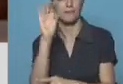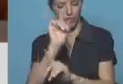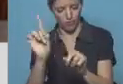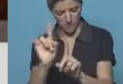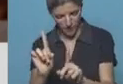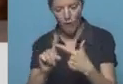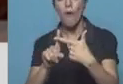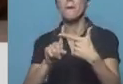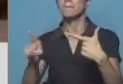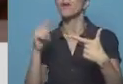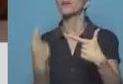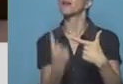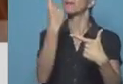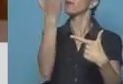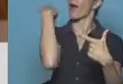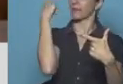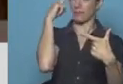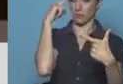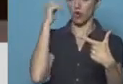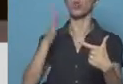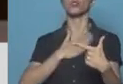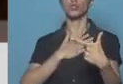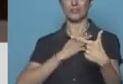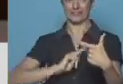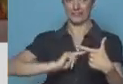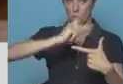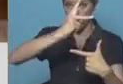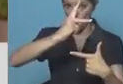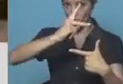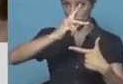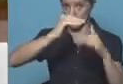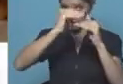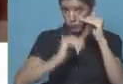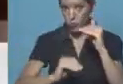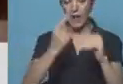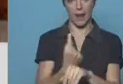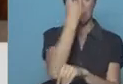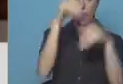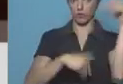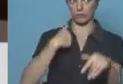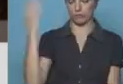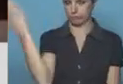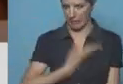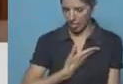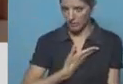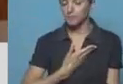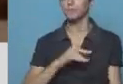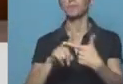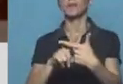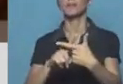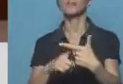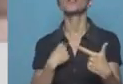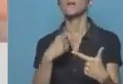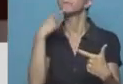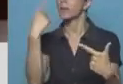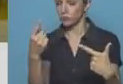es el que primero había salido, porque nosotros entramos al balotaje segundo. Nosotros habíamos perdido las elecciones, entramos segundos al balotaje. Yo me pregunto, y le pregunto a todos